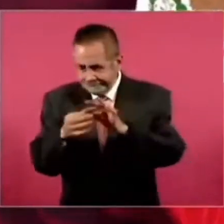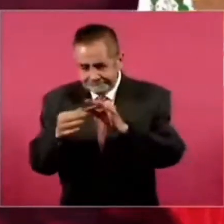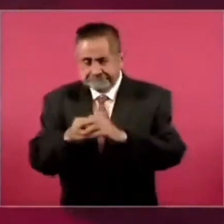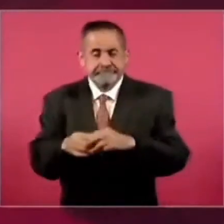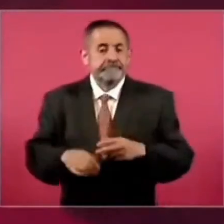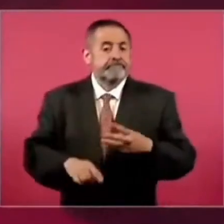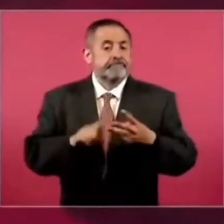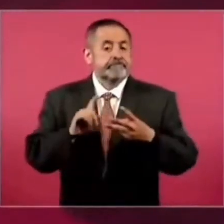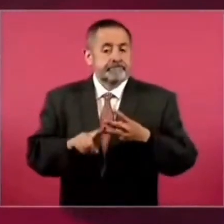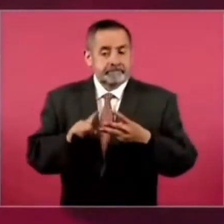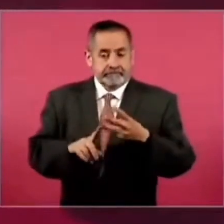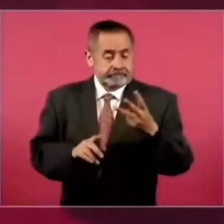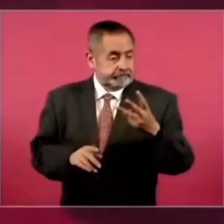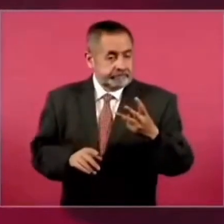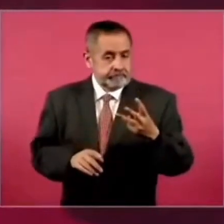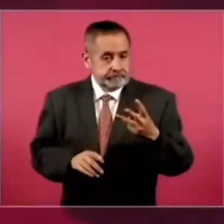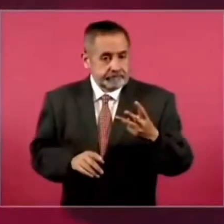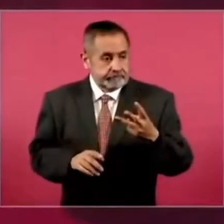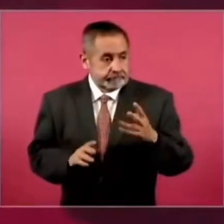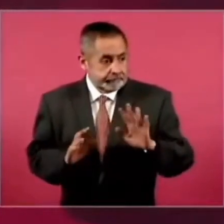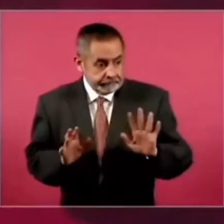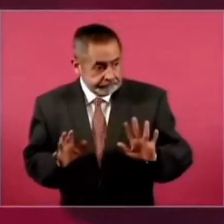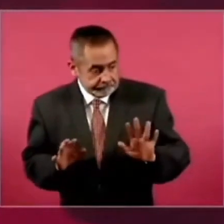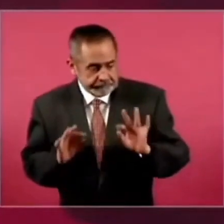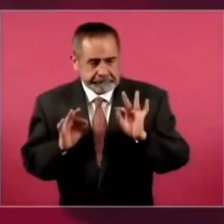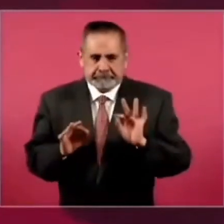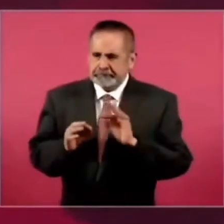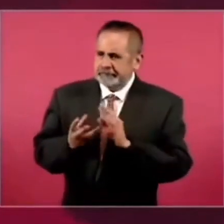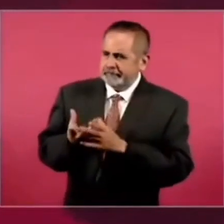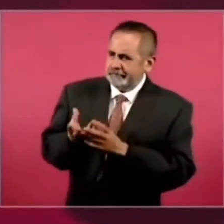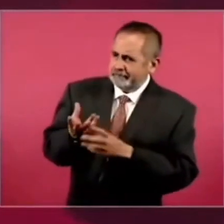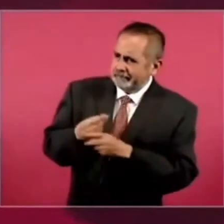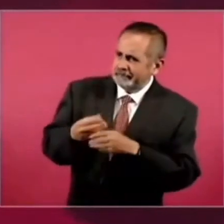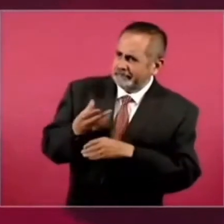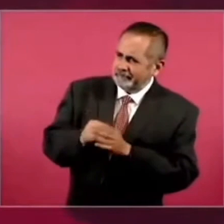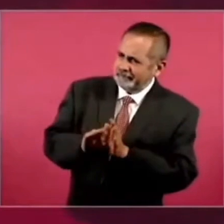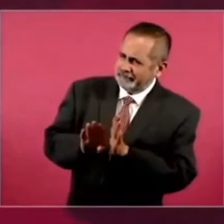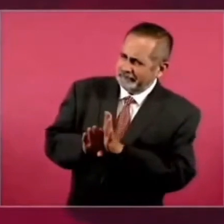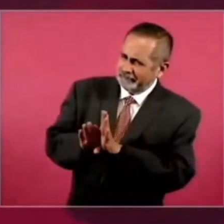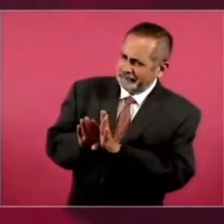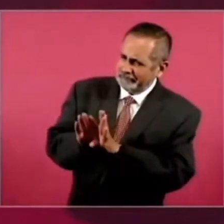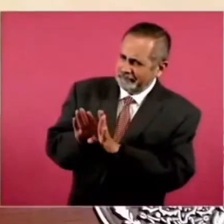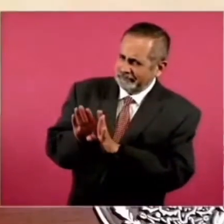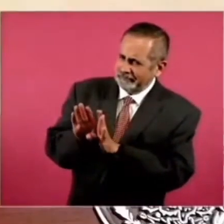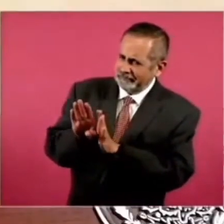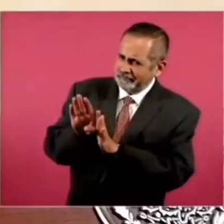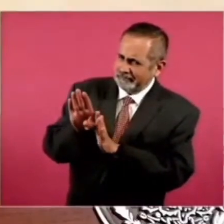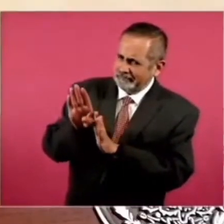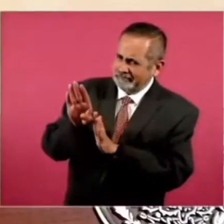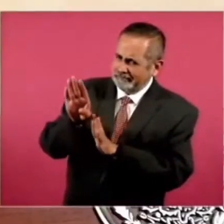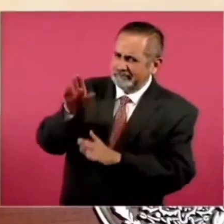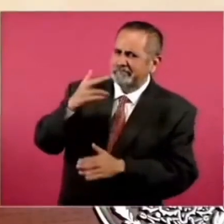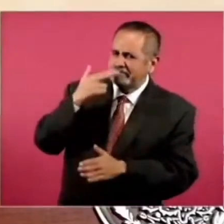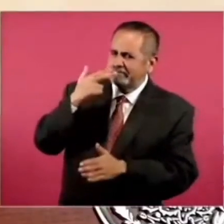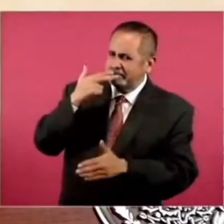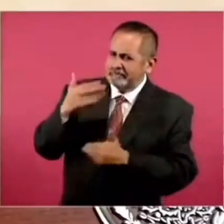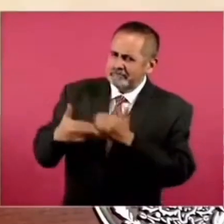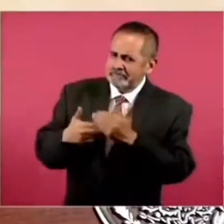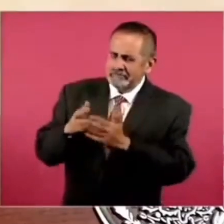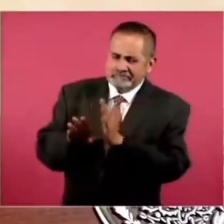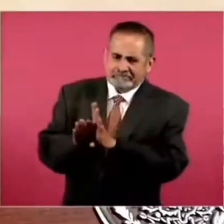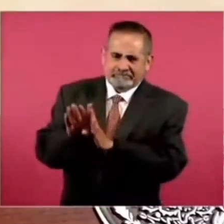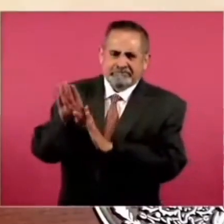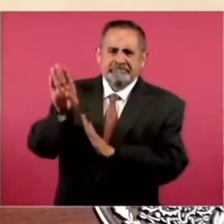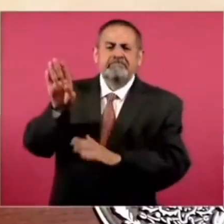y ahora estamos levantando todo el sistema de salud del compromiso